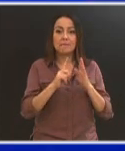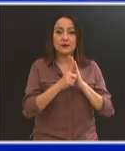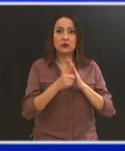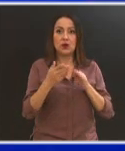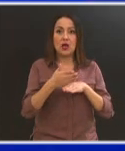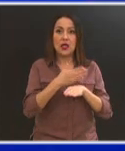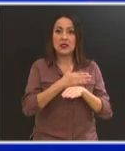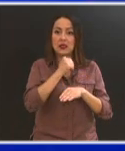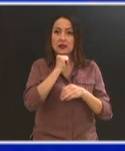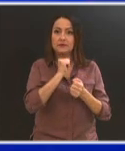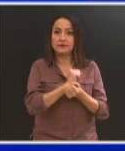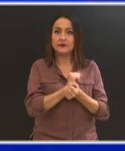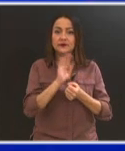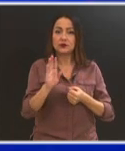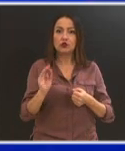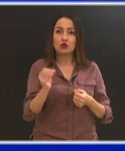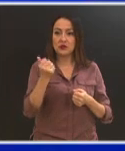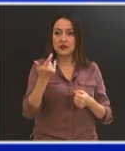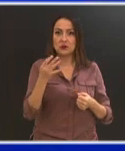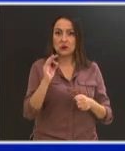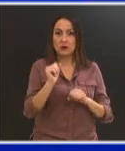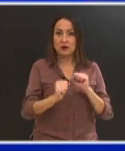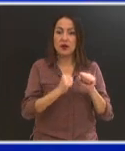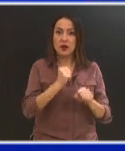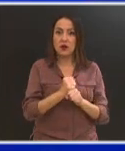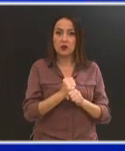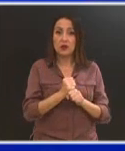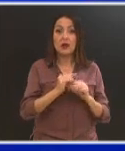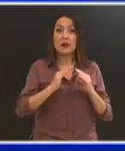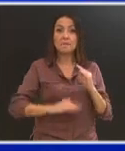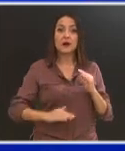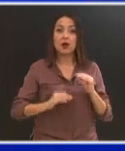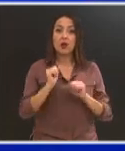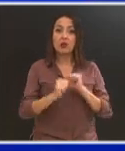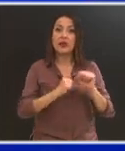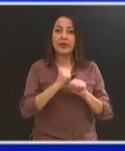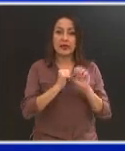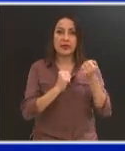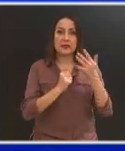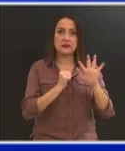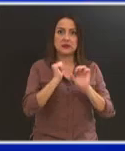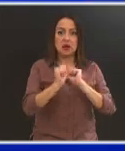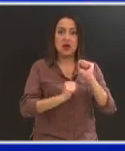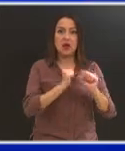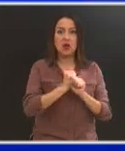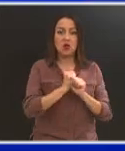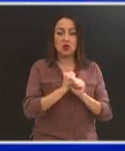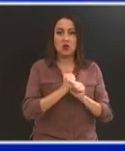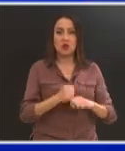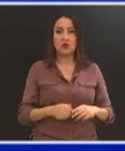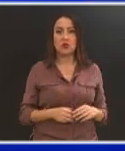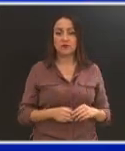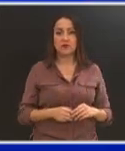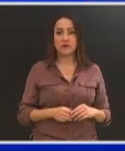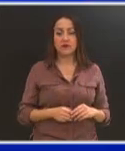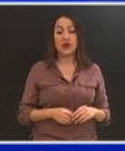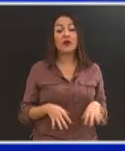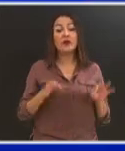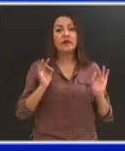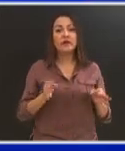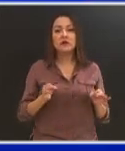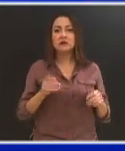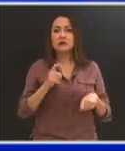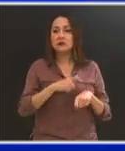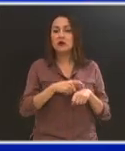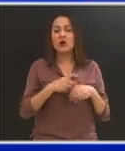antes de la detención de este joven de 19 años y del menor de edad de 15 años de edad también. Sin duda alguna fueron